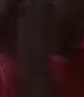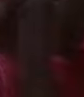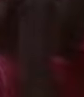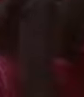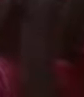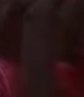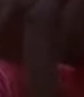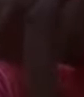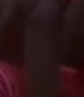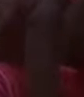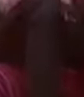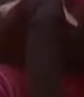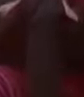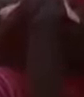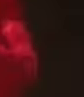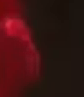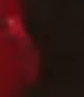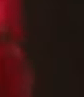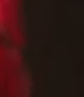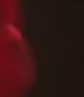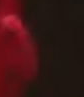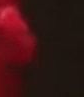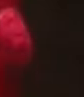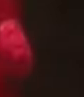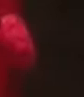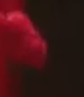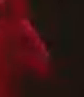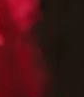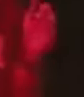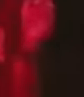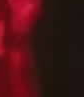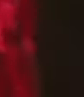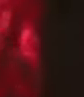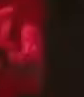Suplican caso, bendigan fama.